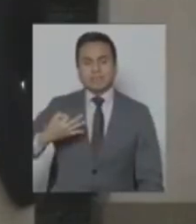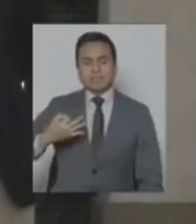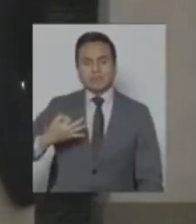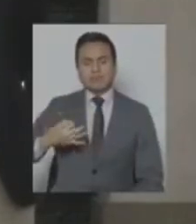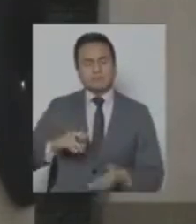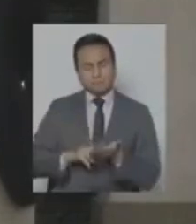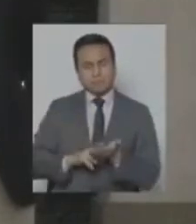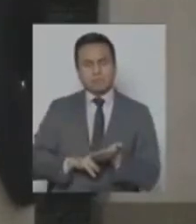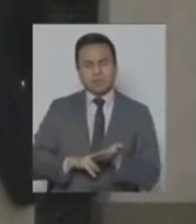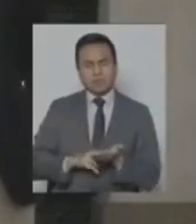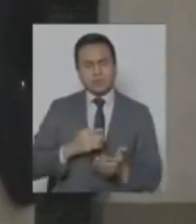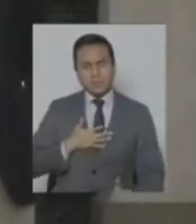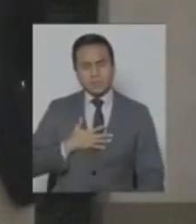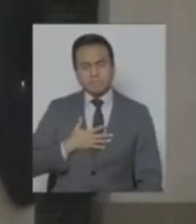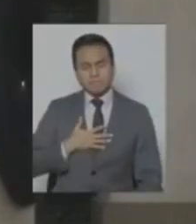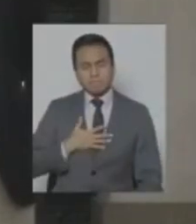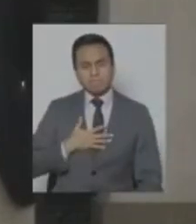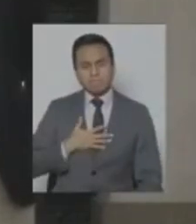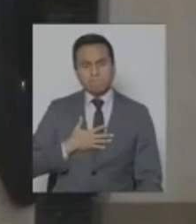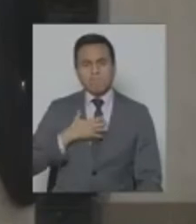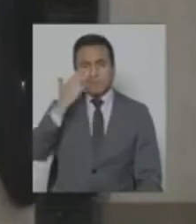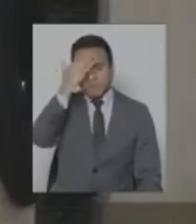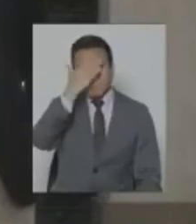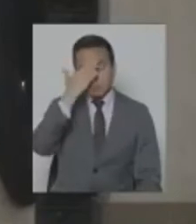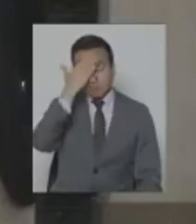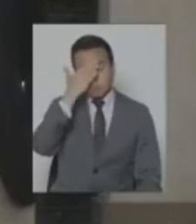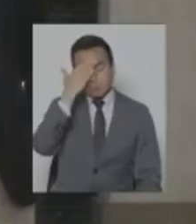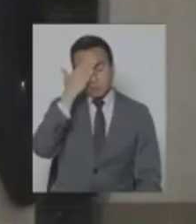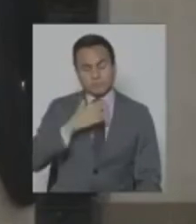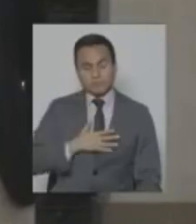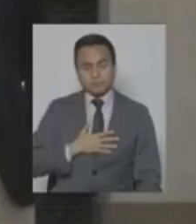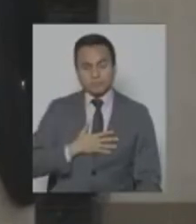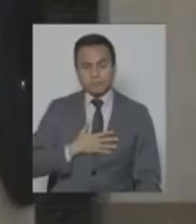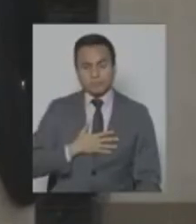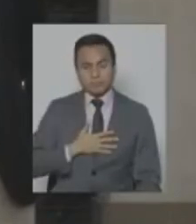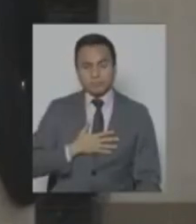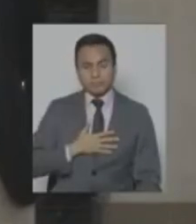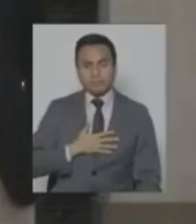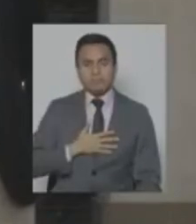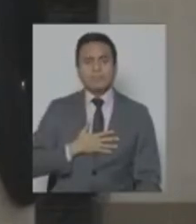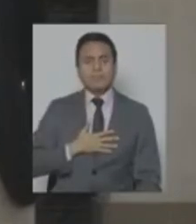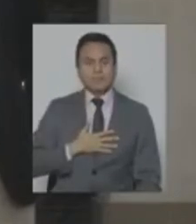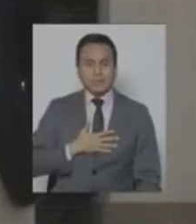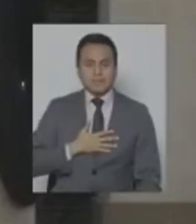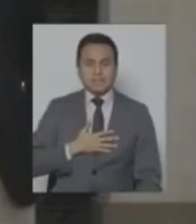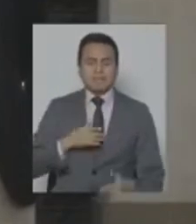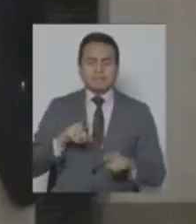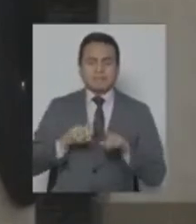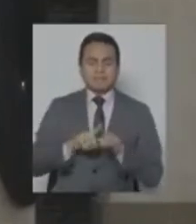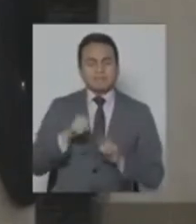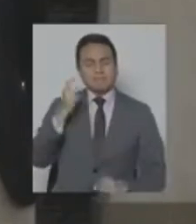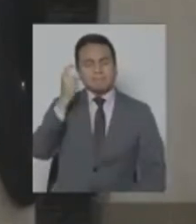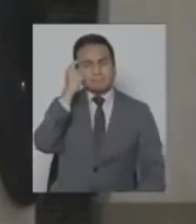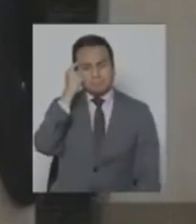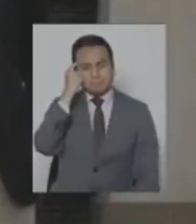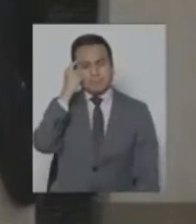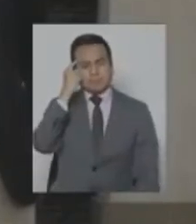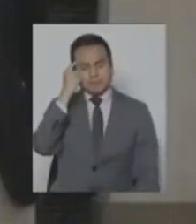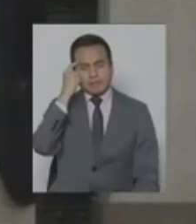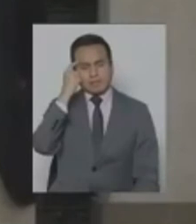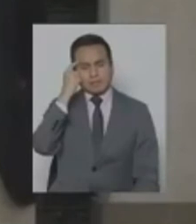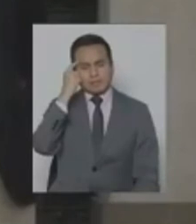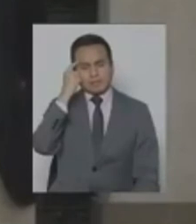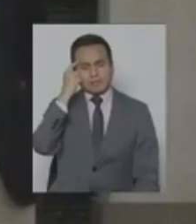supuesto que me causa preocupación y me causa y me lleva a pensar en que es